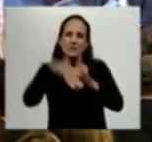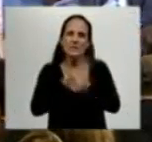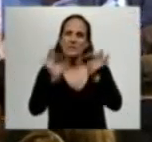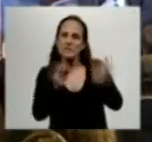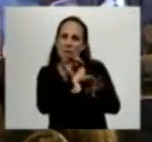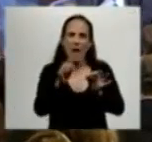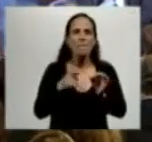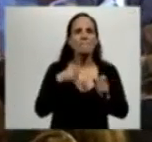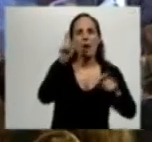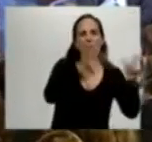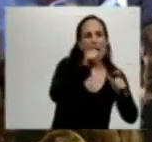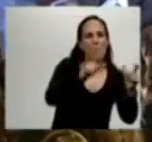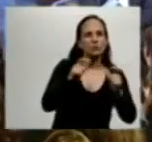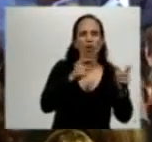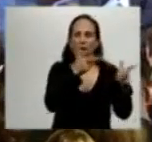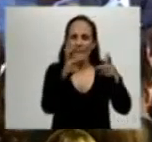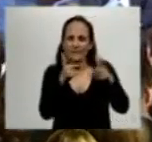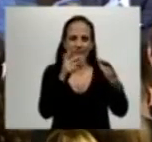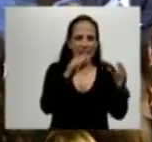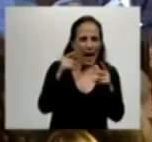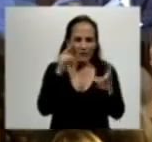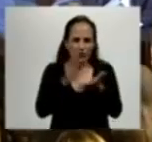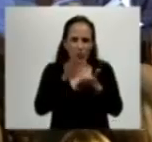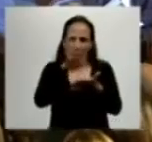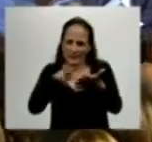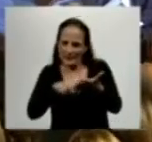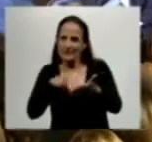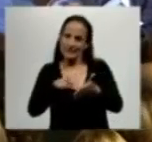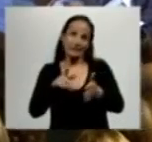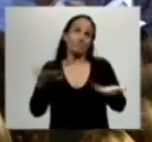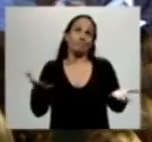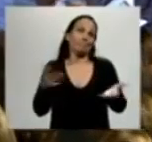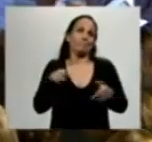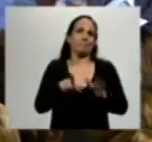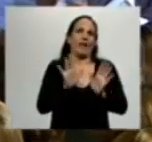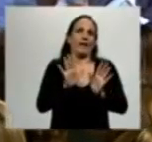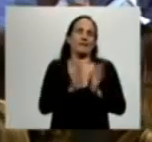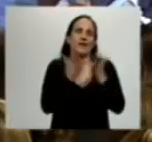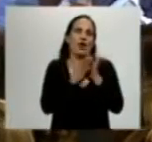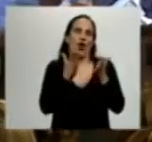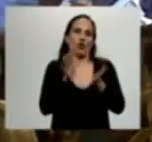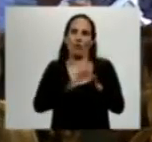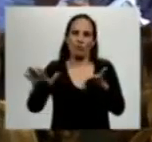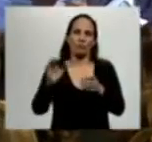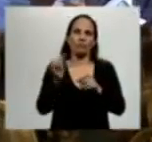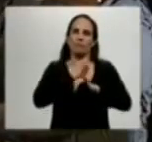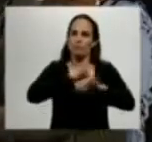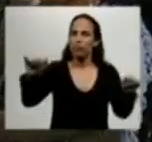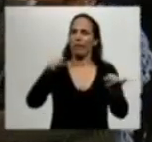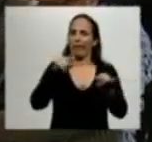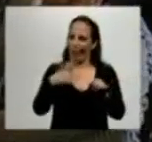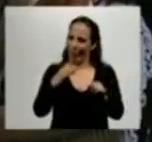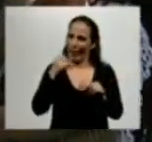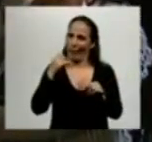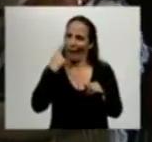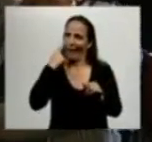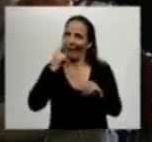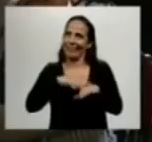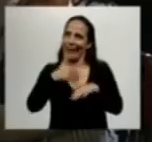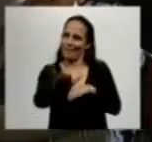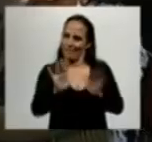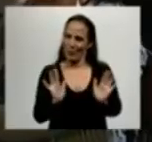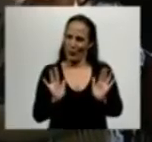otros lo comenten, en fin, para todo lo que normalmente pasa cuando se sanciona un código. Pero todo dependerá también de